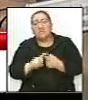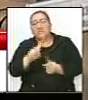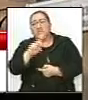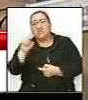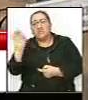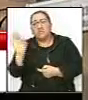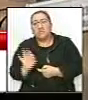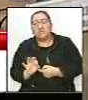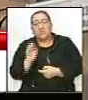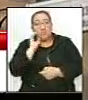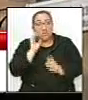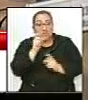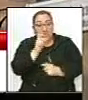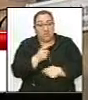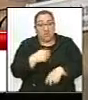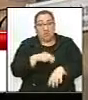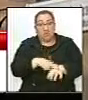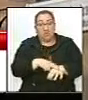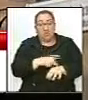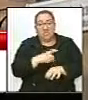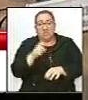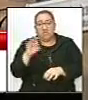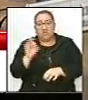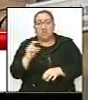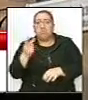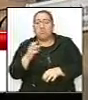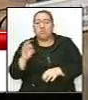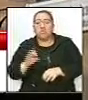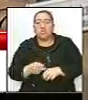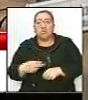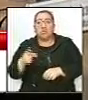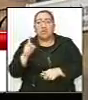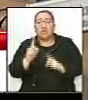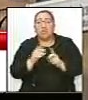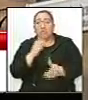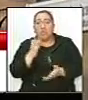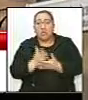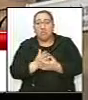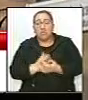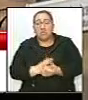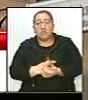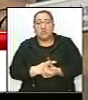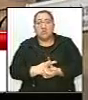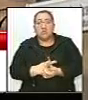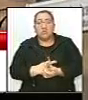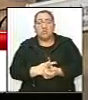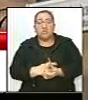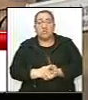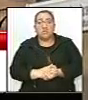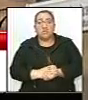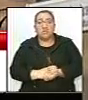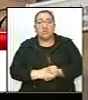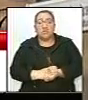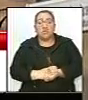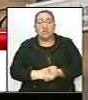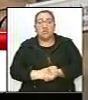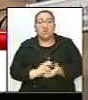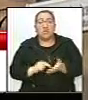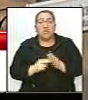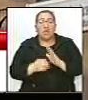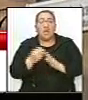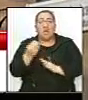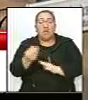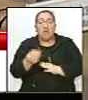si es persona natural, 100%. Y si falla, tiene un problema en la relación contractual, le van a llevar hasta